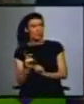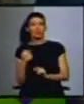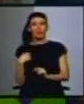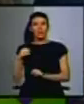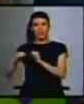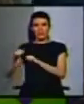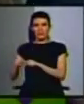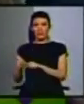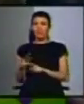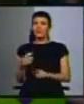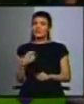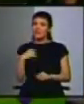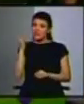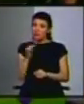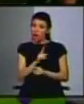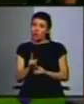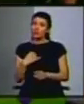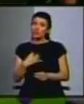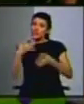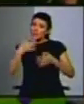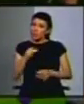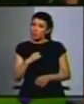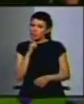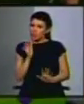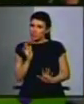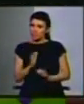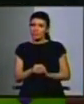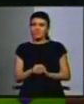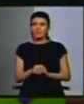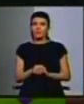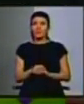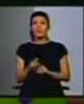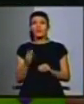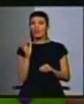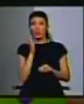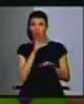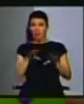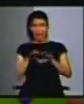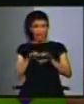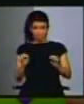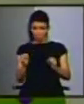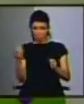entrevista, a mí no me consta. No hubo acuerdo entre las partes y habrá un juicio